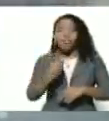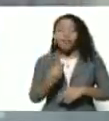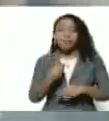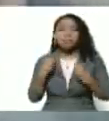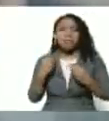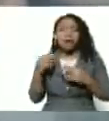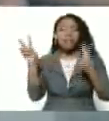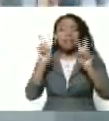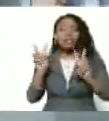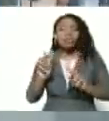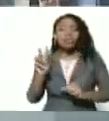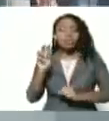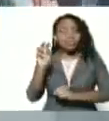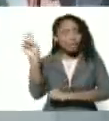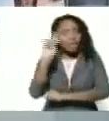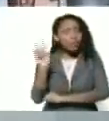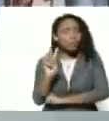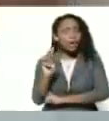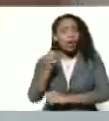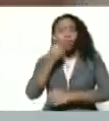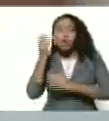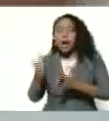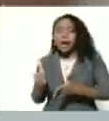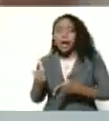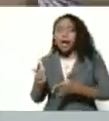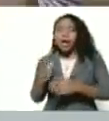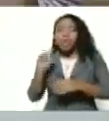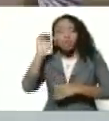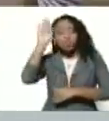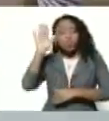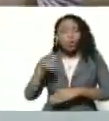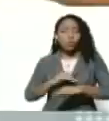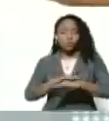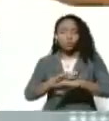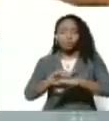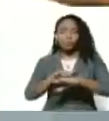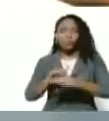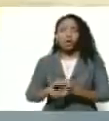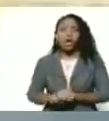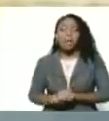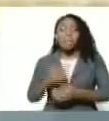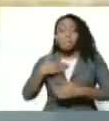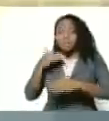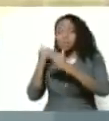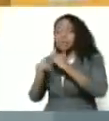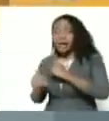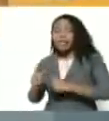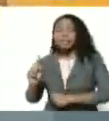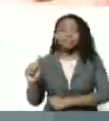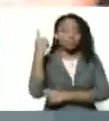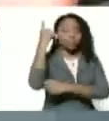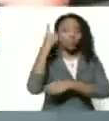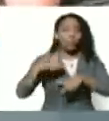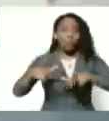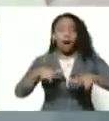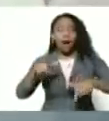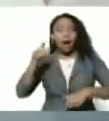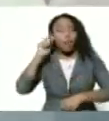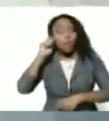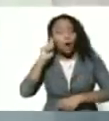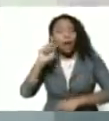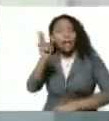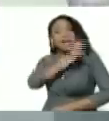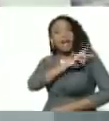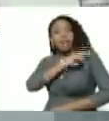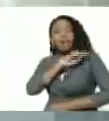para la Venezuela buena del futuro. Por eso mi mensaje siempre va en primer lugar a la mujer, a la jefa de hogar.